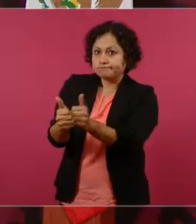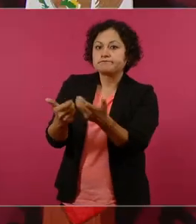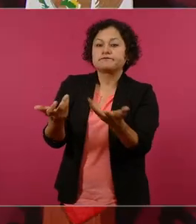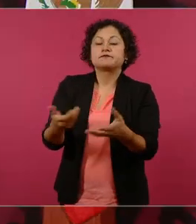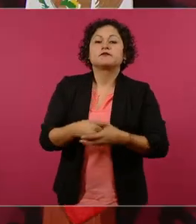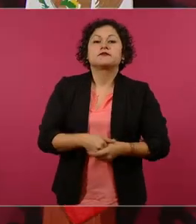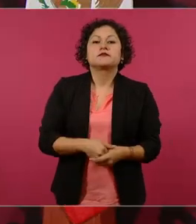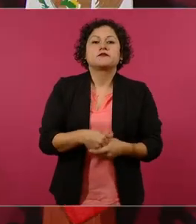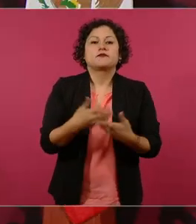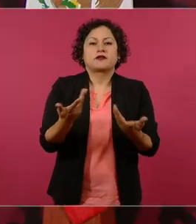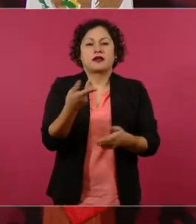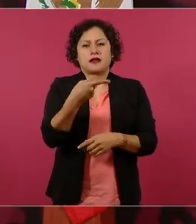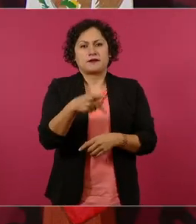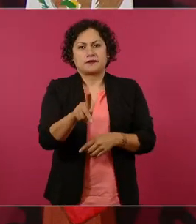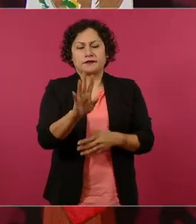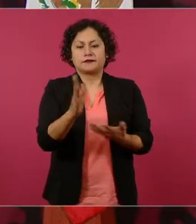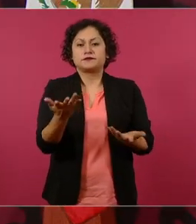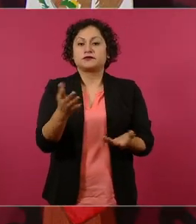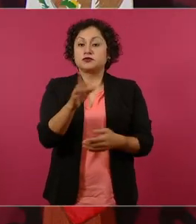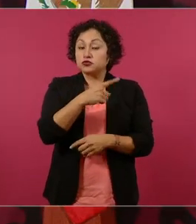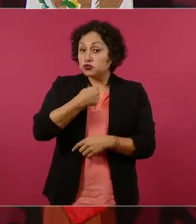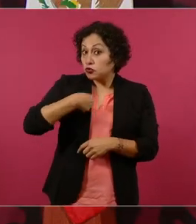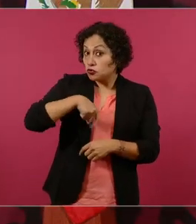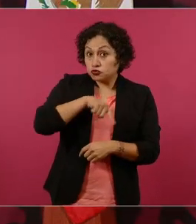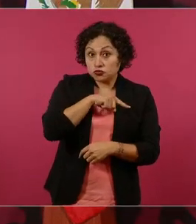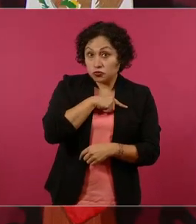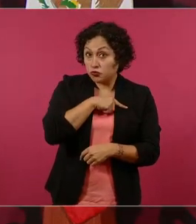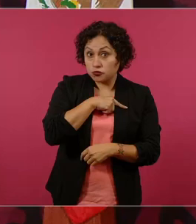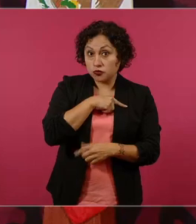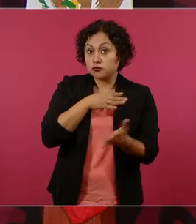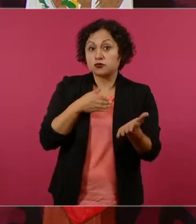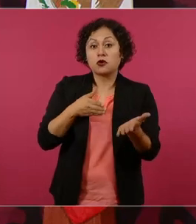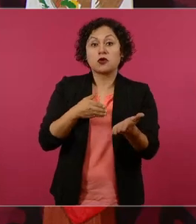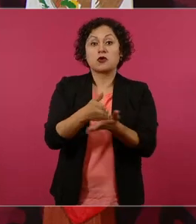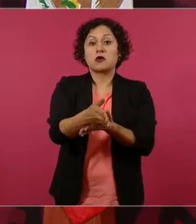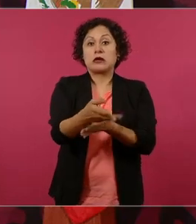a los críticos metemos en